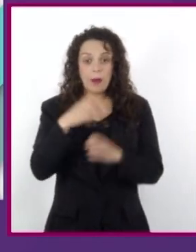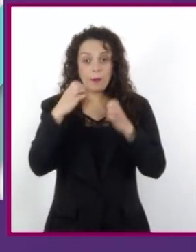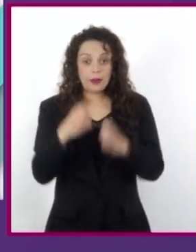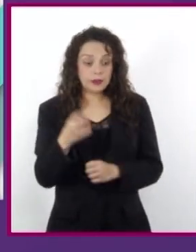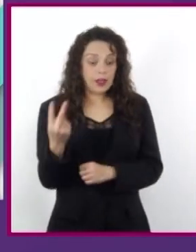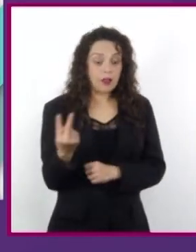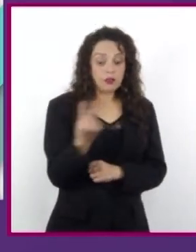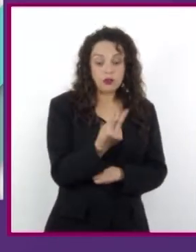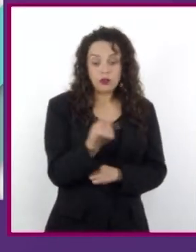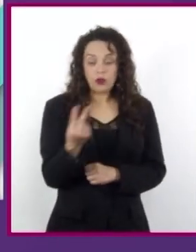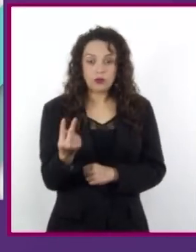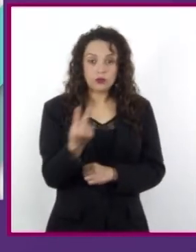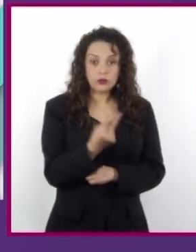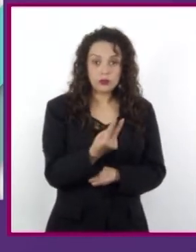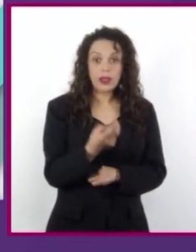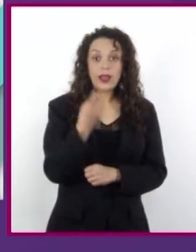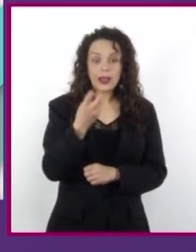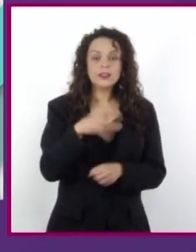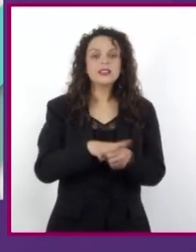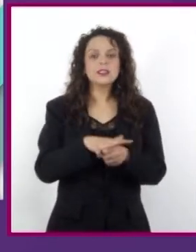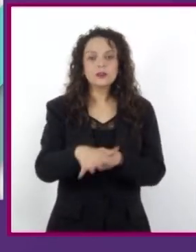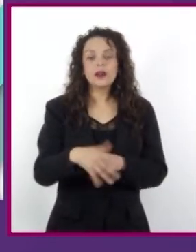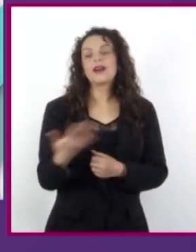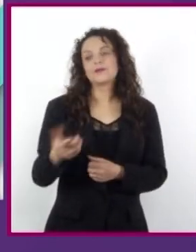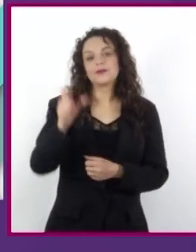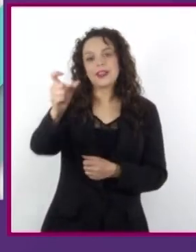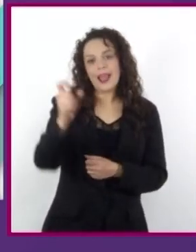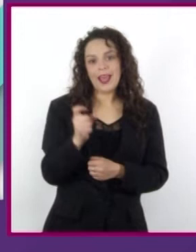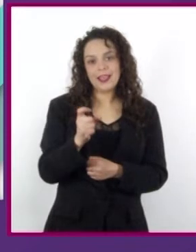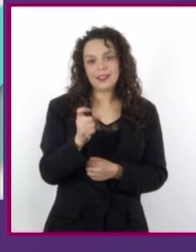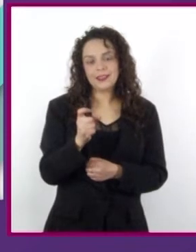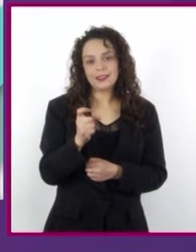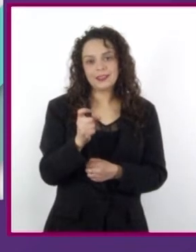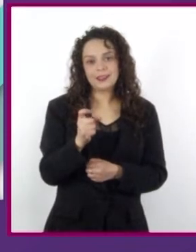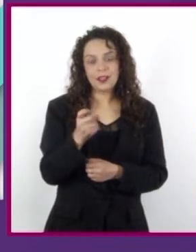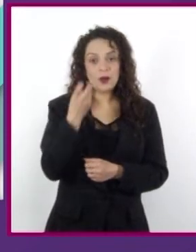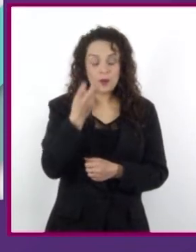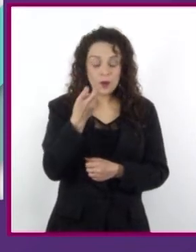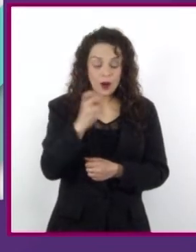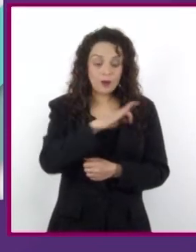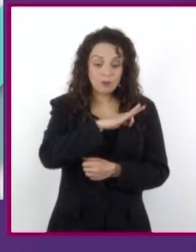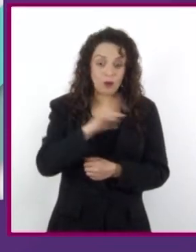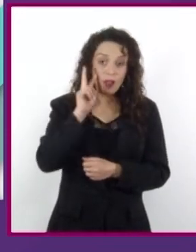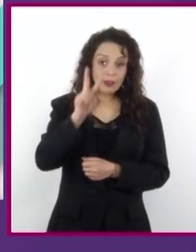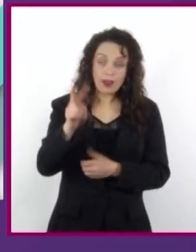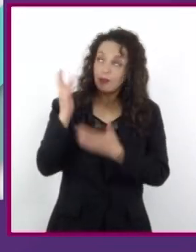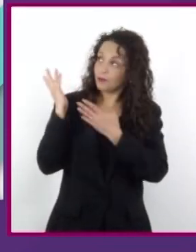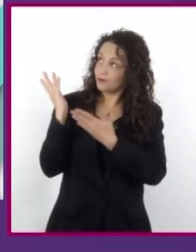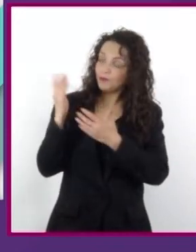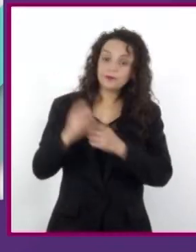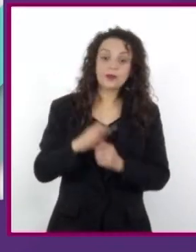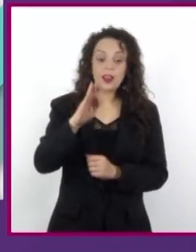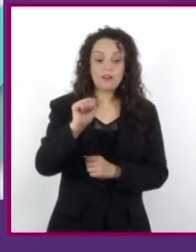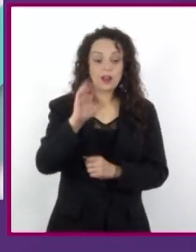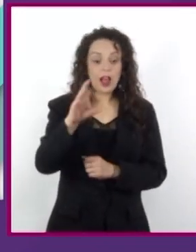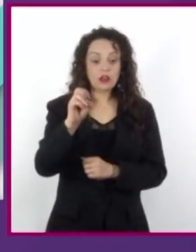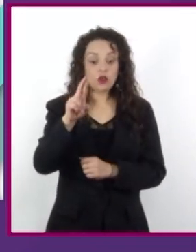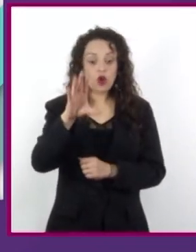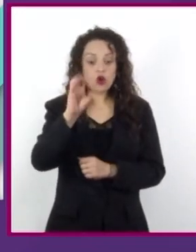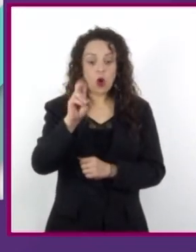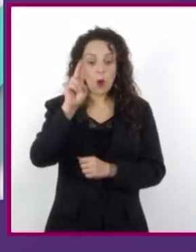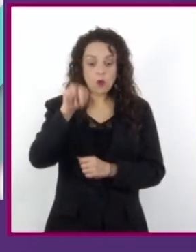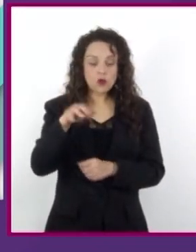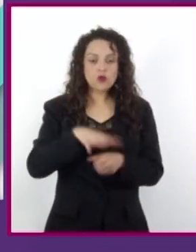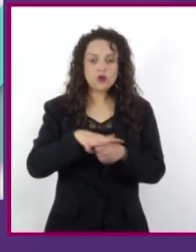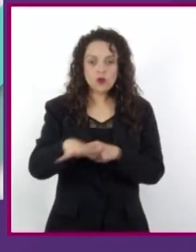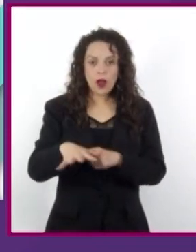términos, la cual es x. Por lo anterior, obtenemos que el factor común es